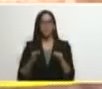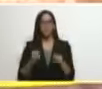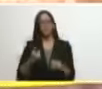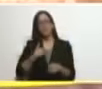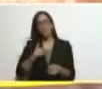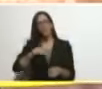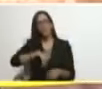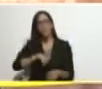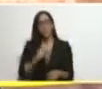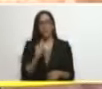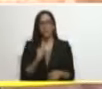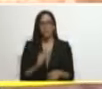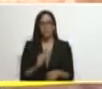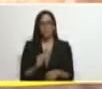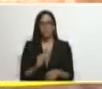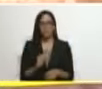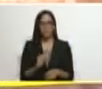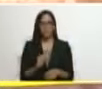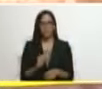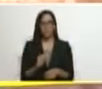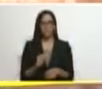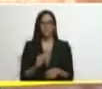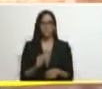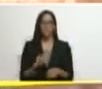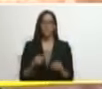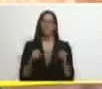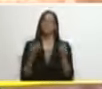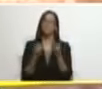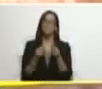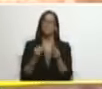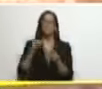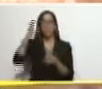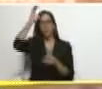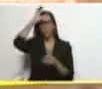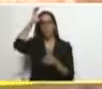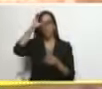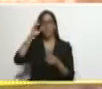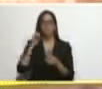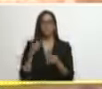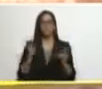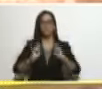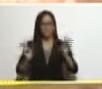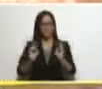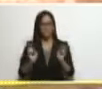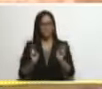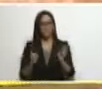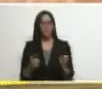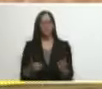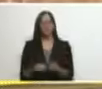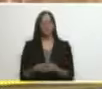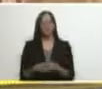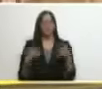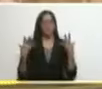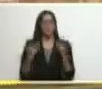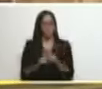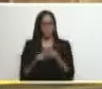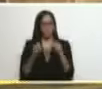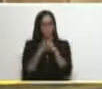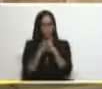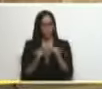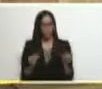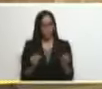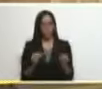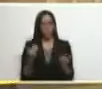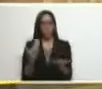puedo decir con pleno conocimiento de causa, con todas las